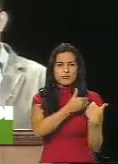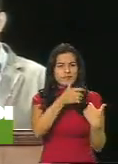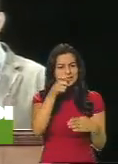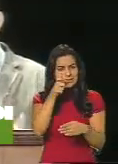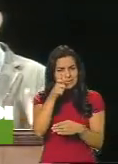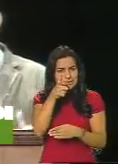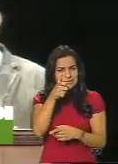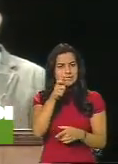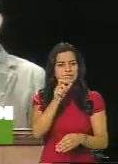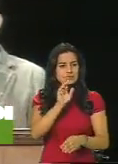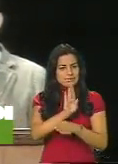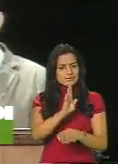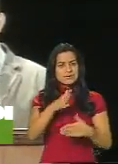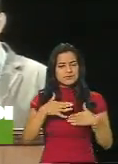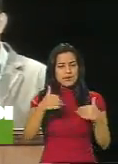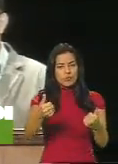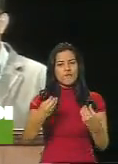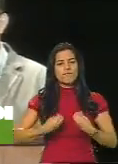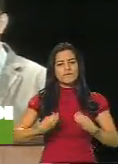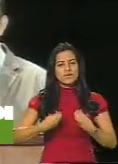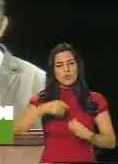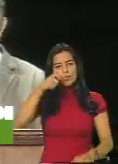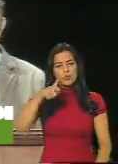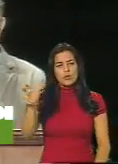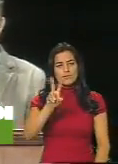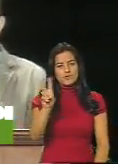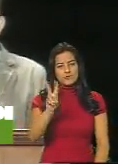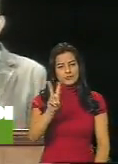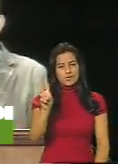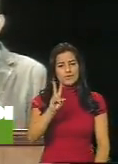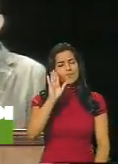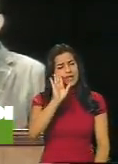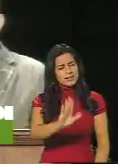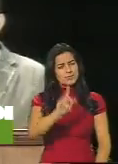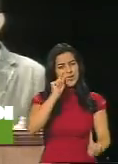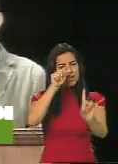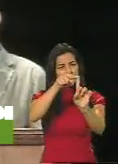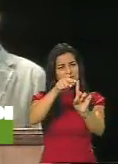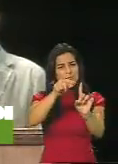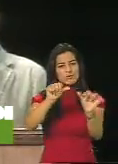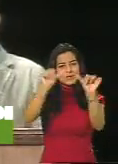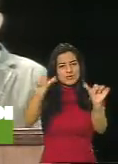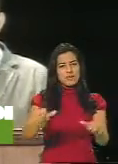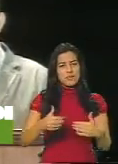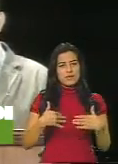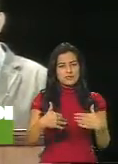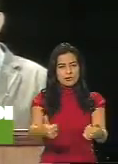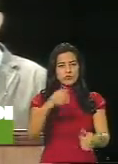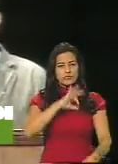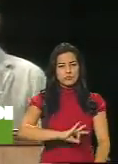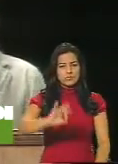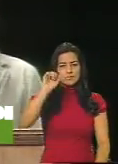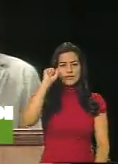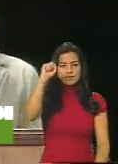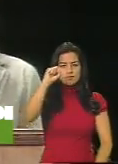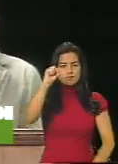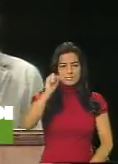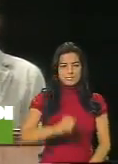de la salud y de la vida del pueblo venezolano. Ese es el objetivo del sistema de salud